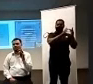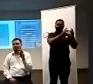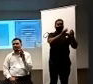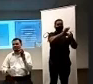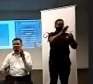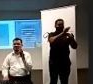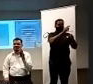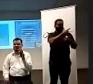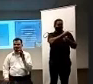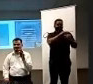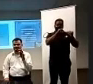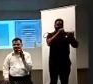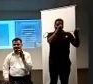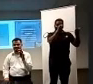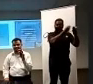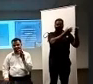me pide que me manden una selfie.